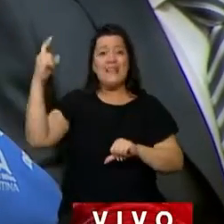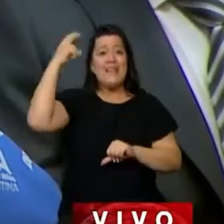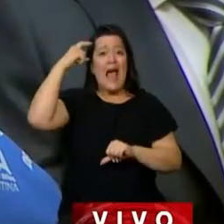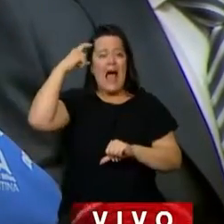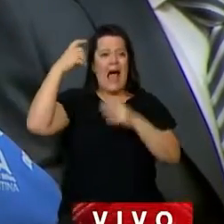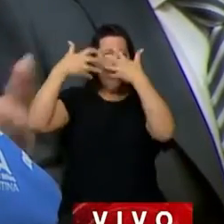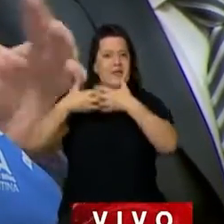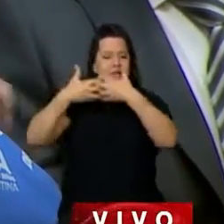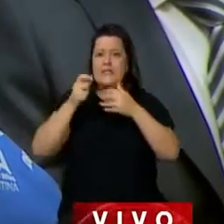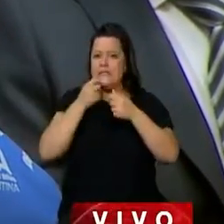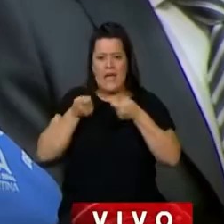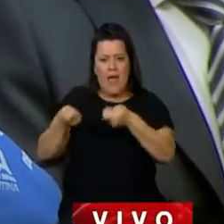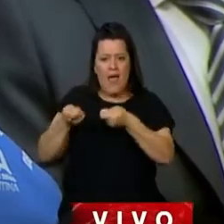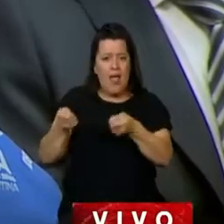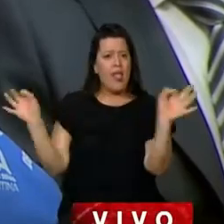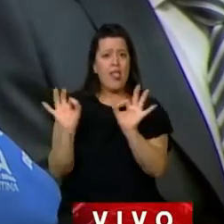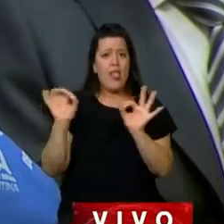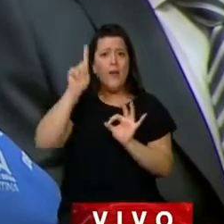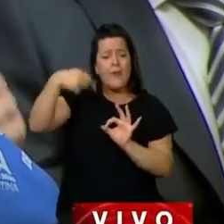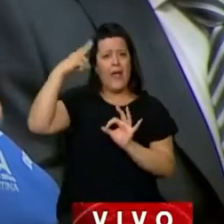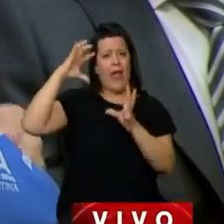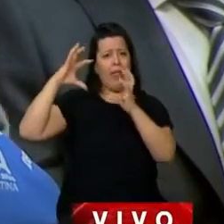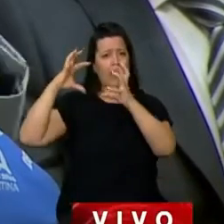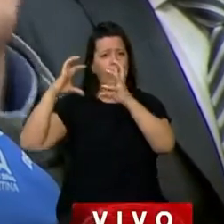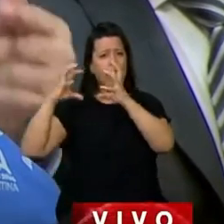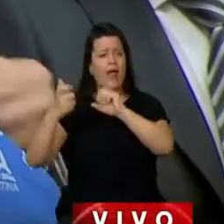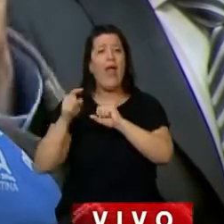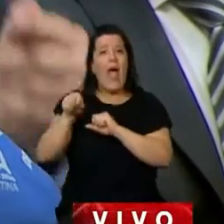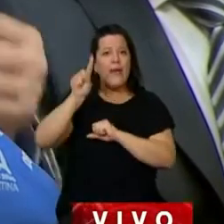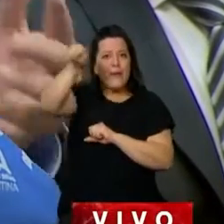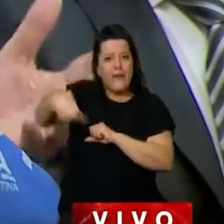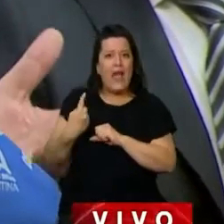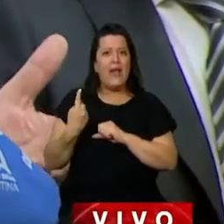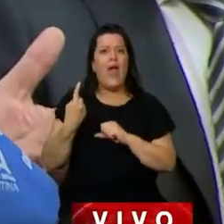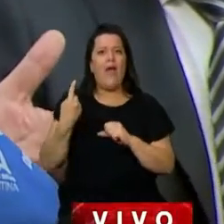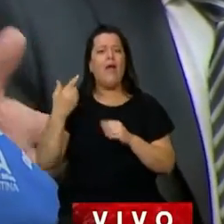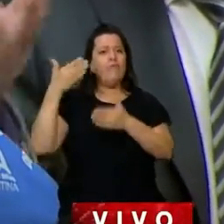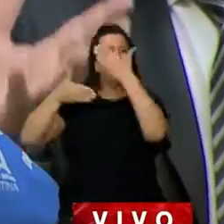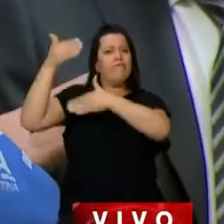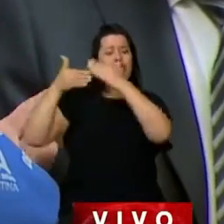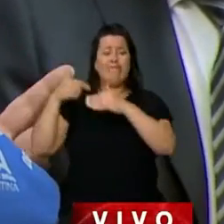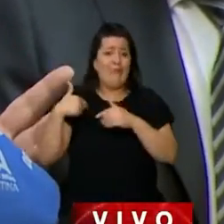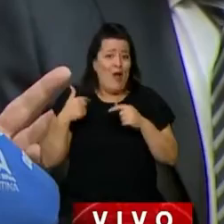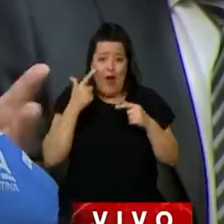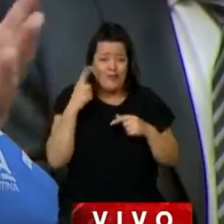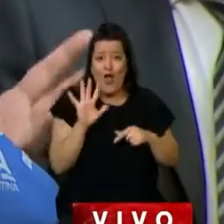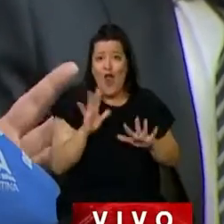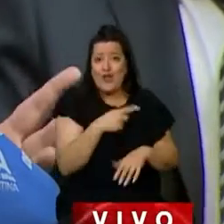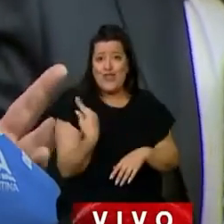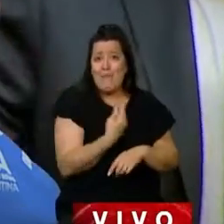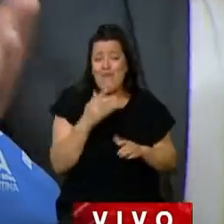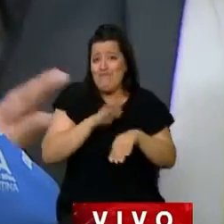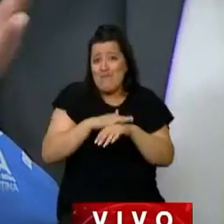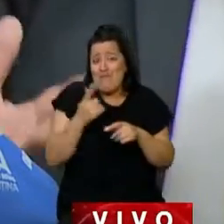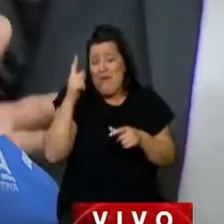estimulamos de alguna manera, se van atrofiando. Entonces vamos produciendo, sin saber, por ignorancia, una